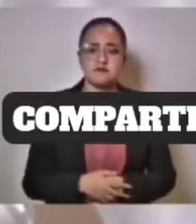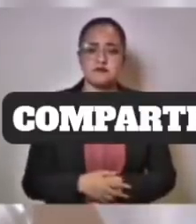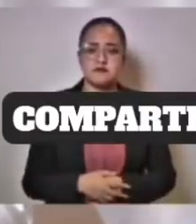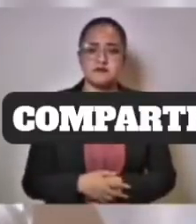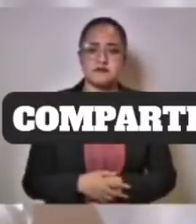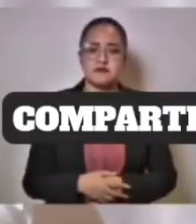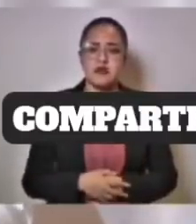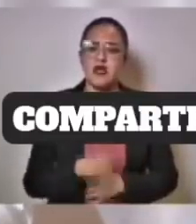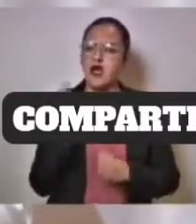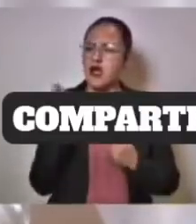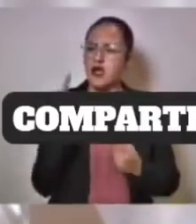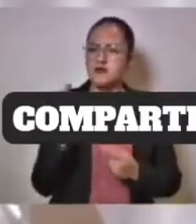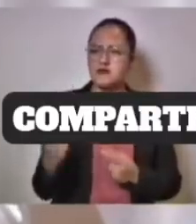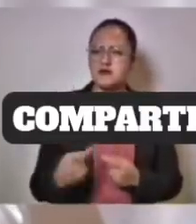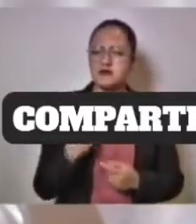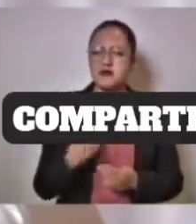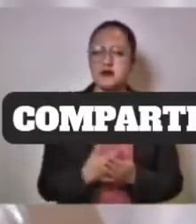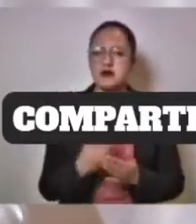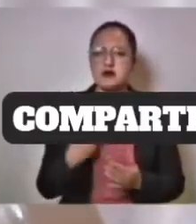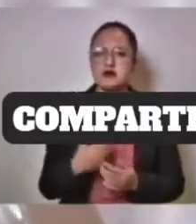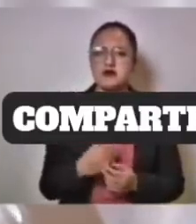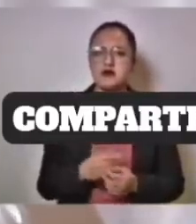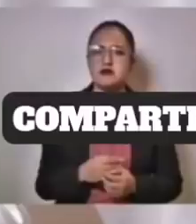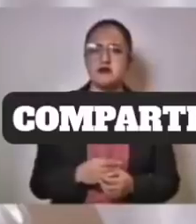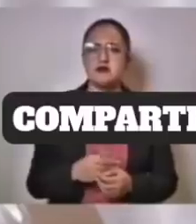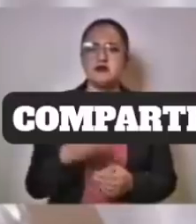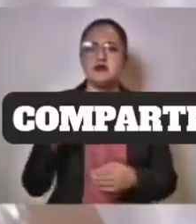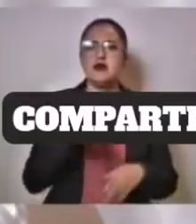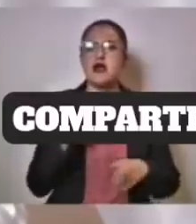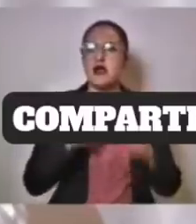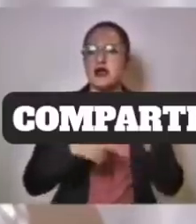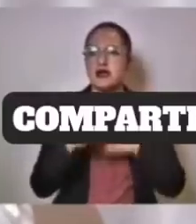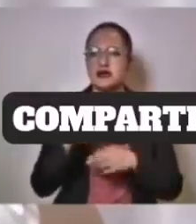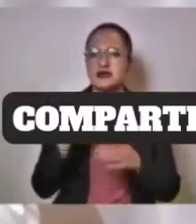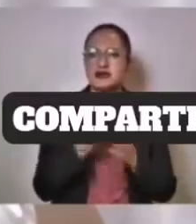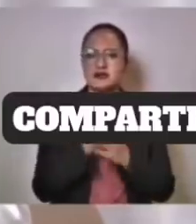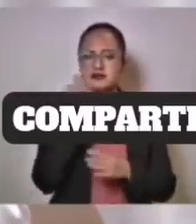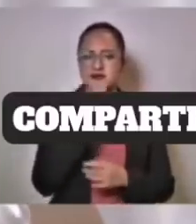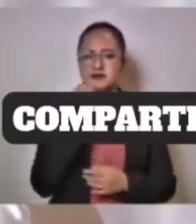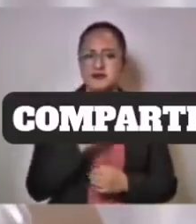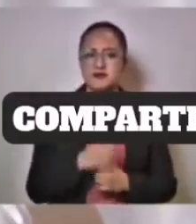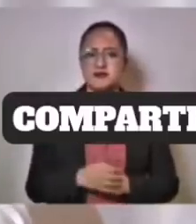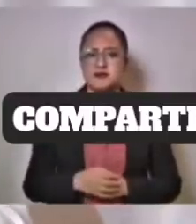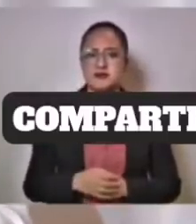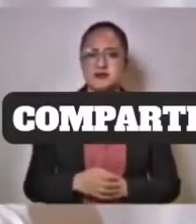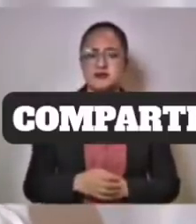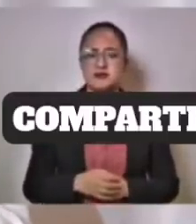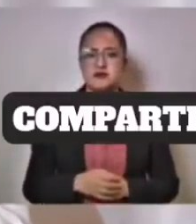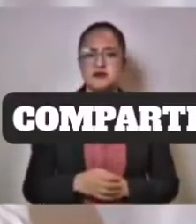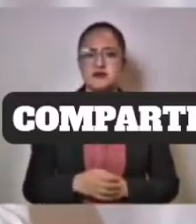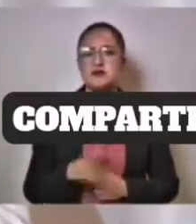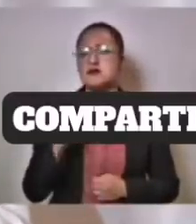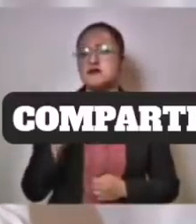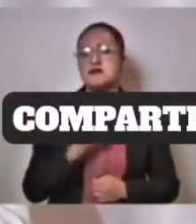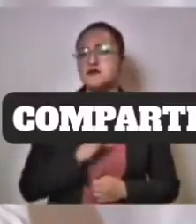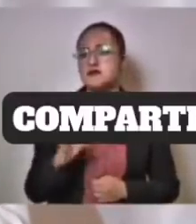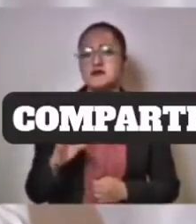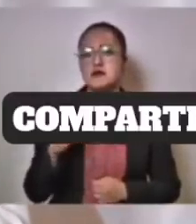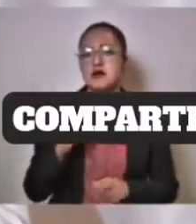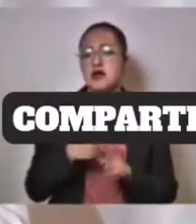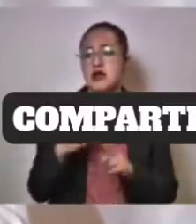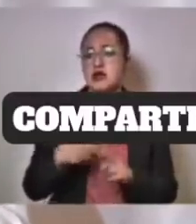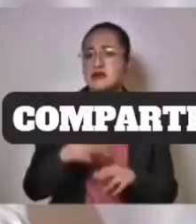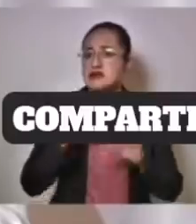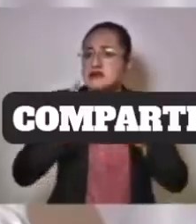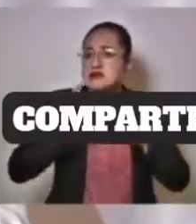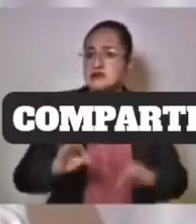Y alguien me preguntó sobre el regreso a clases. El regreso a clases no podrá ser sino hasta que